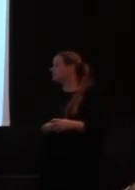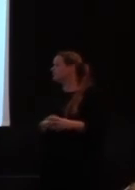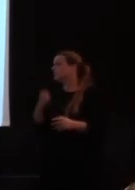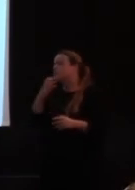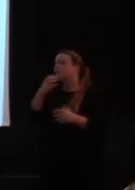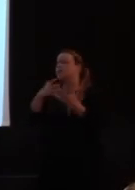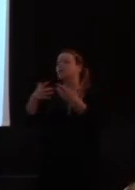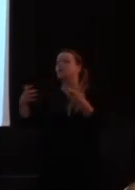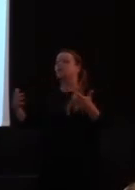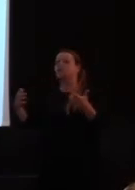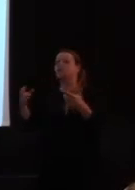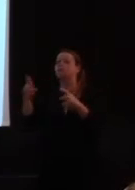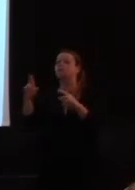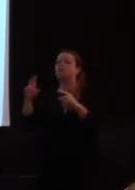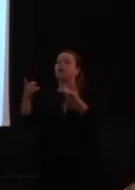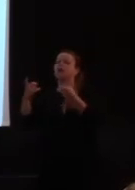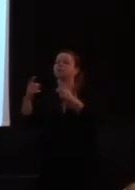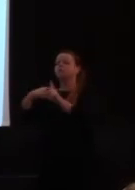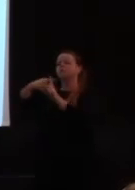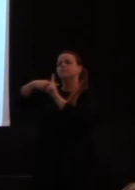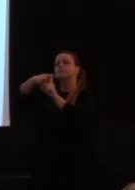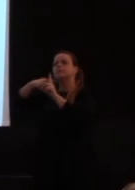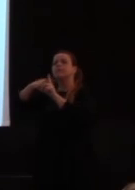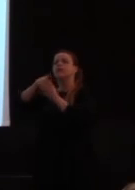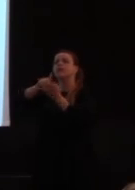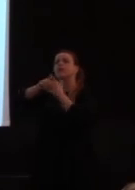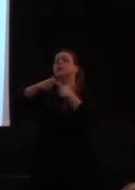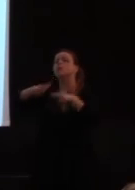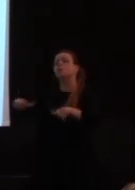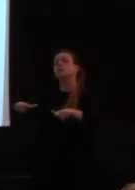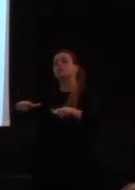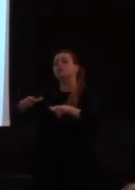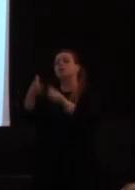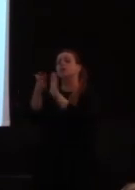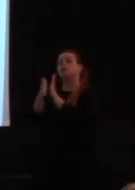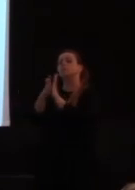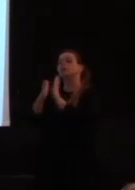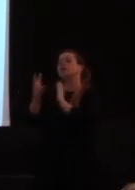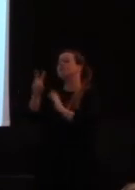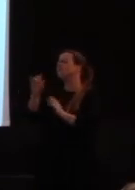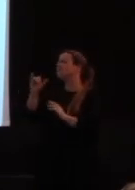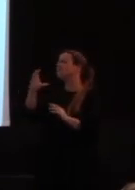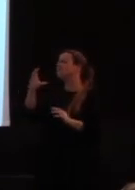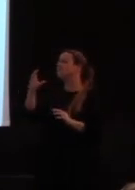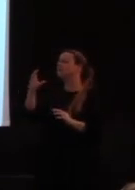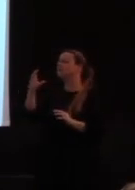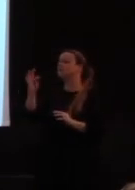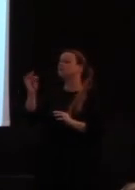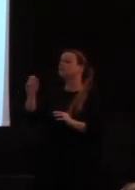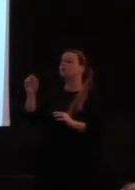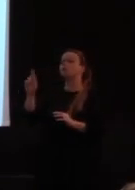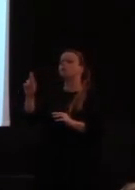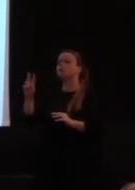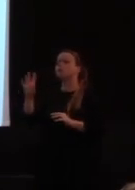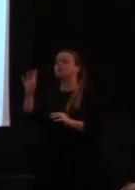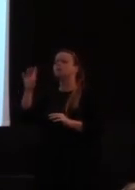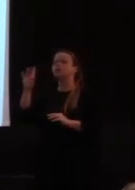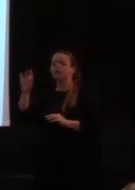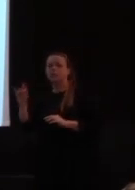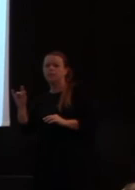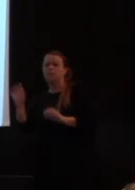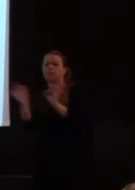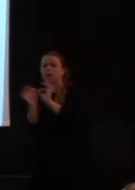el tema de los registros lingüísticos podría explicarlo, por ejemplo, Víctor, sí, estamos preparados, gracias, venga, adelante.